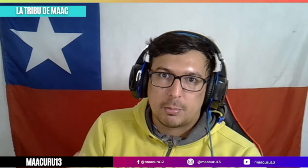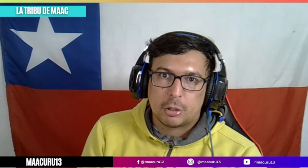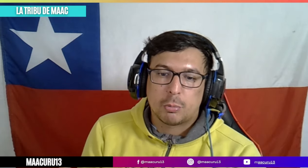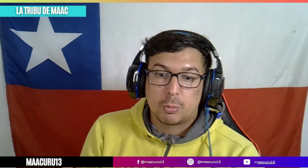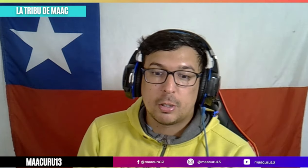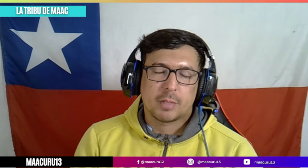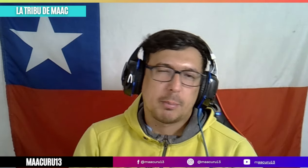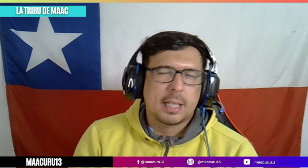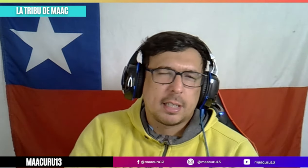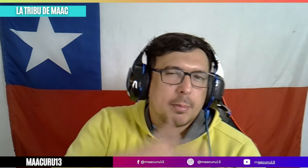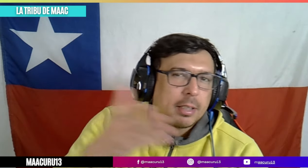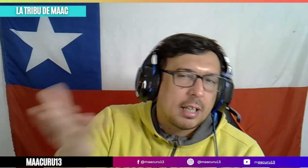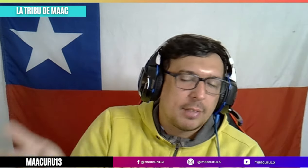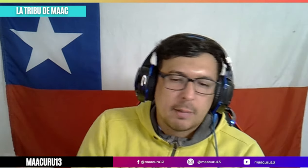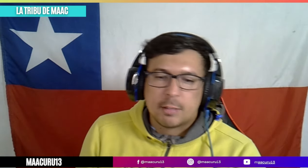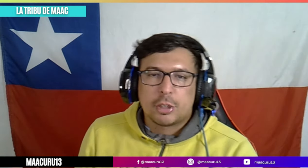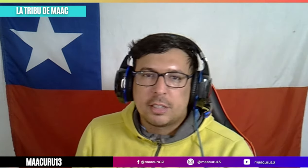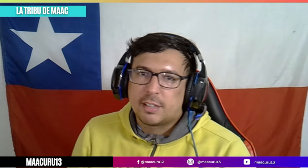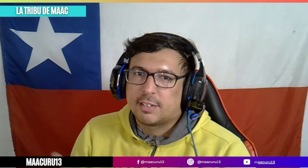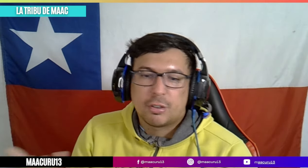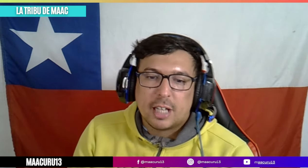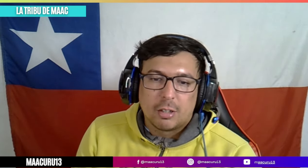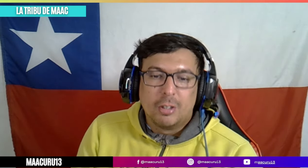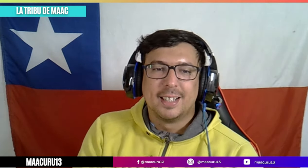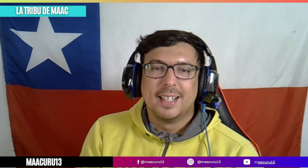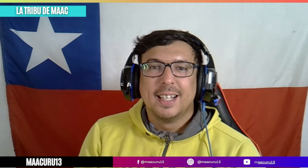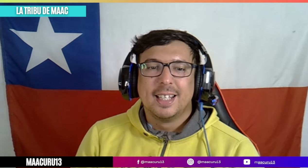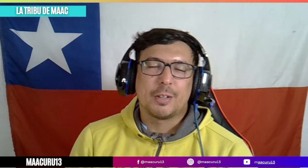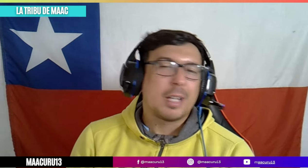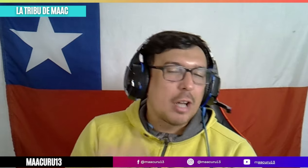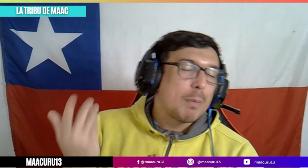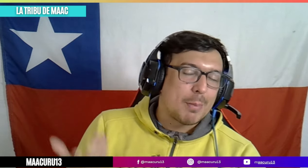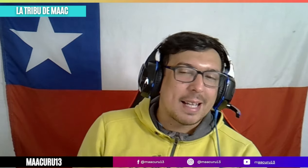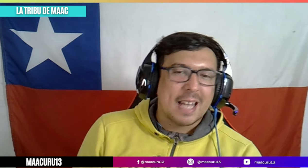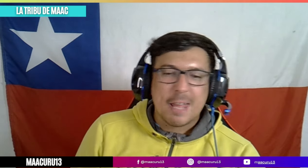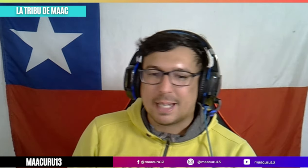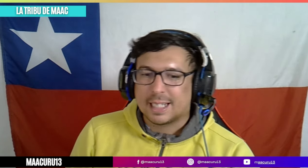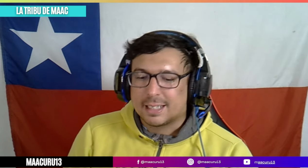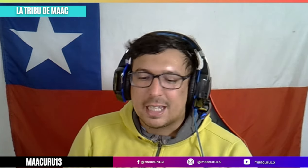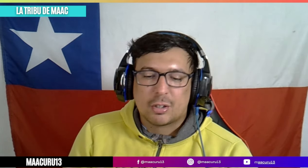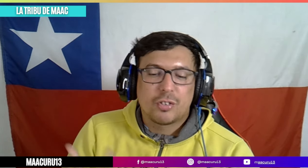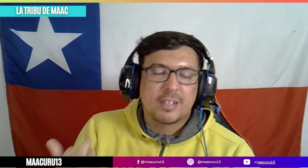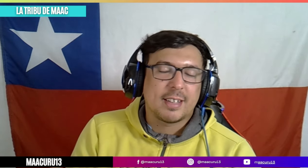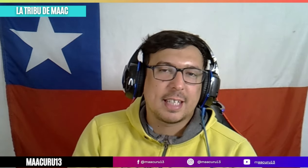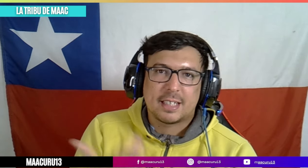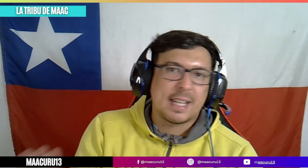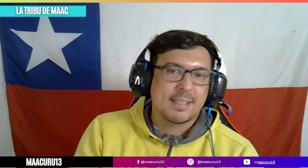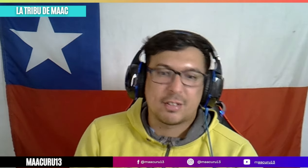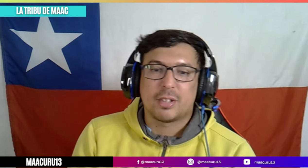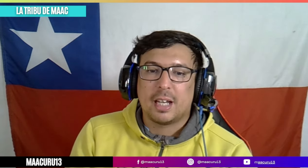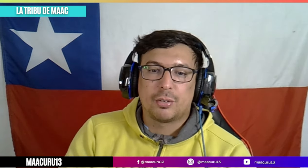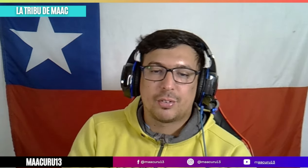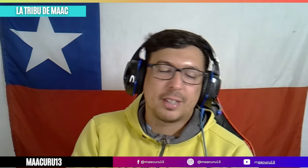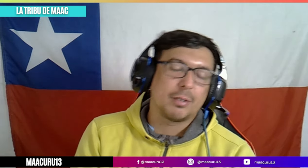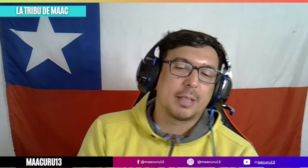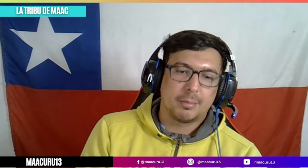un invento muy bueno para que sepan que al final vas a morir de exceso de algo. No, pero más que nada es para que tener conciencia de que tiene exceso de